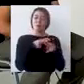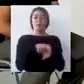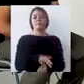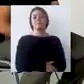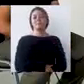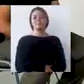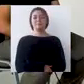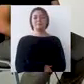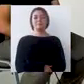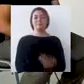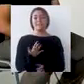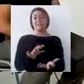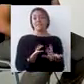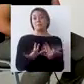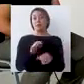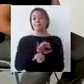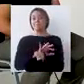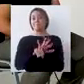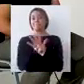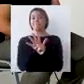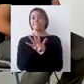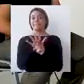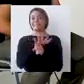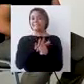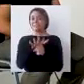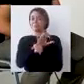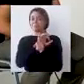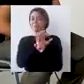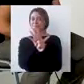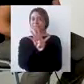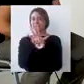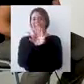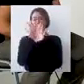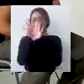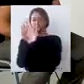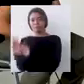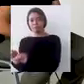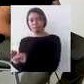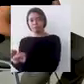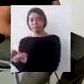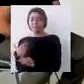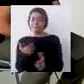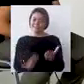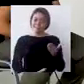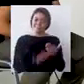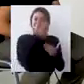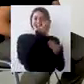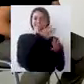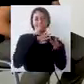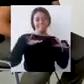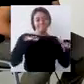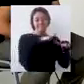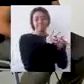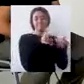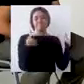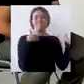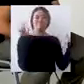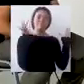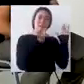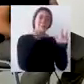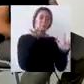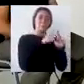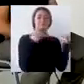que la pandemia nos permita hacer ya, vaya cayendo, se vaya yendo para tener estos espacios de encuentro. Por